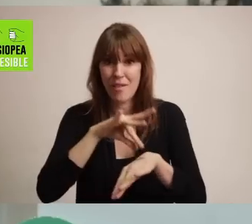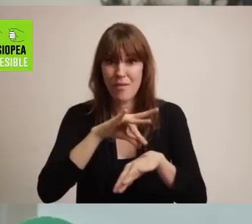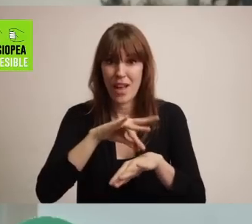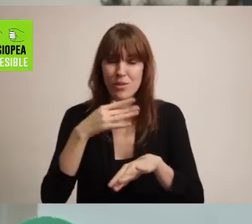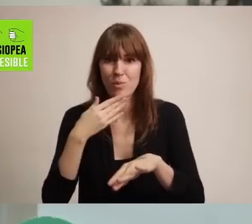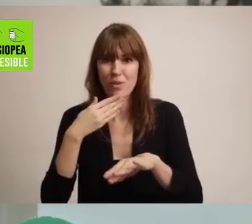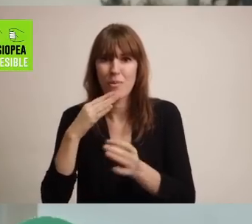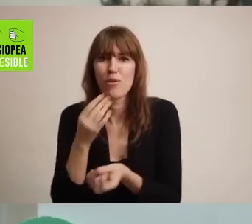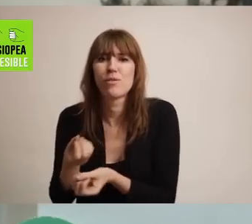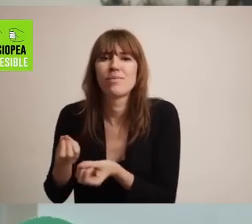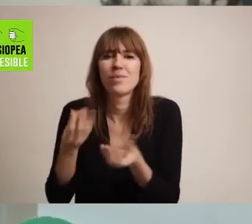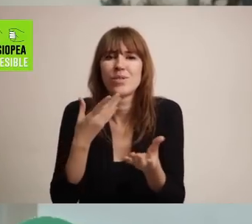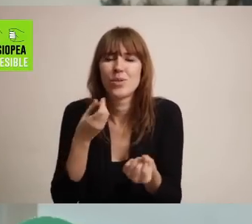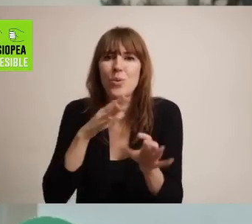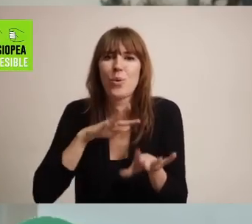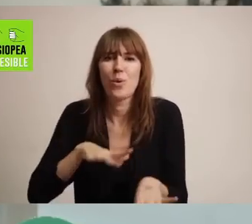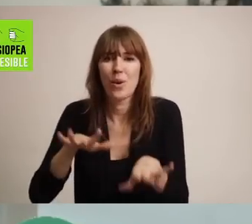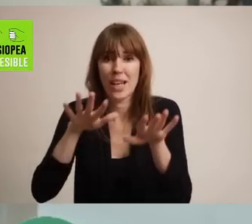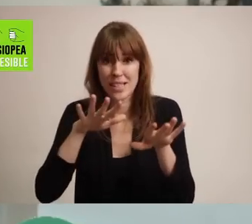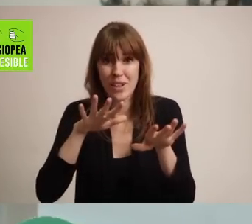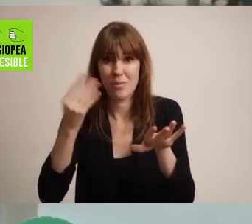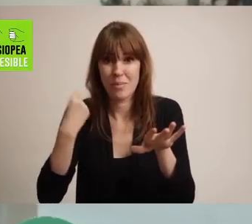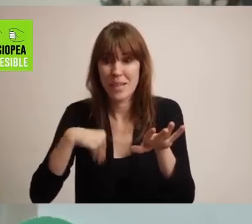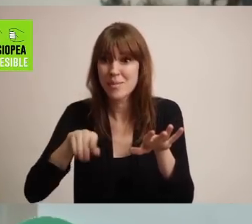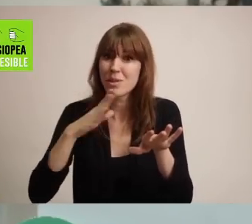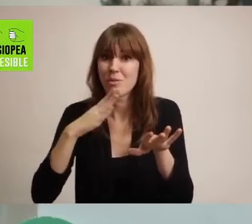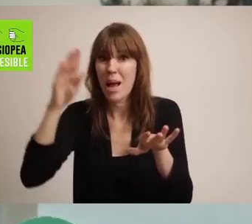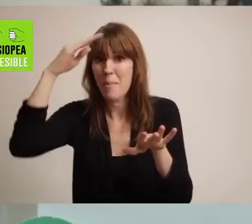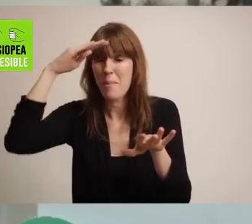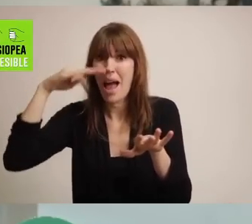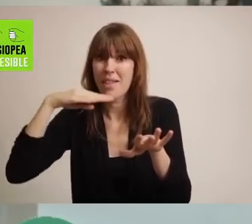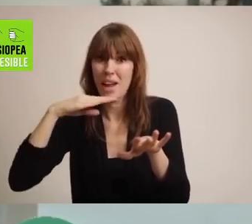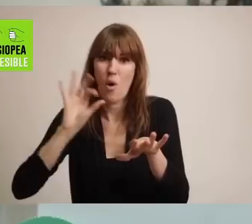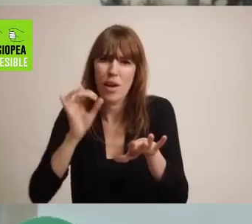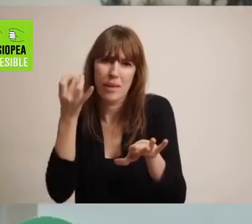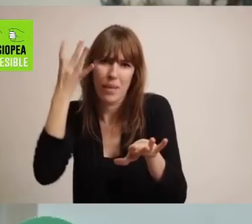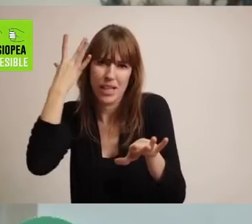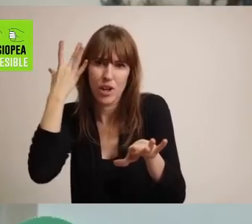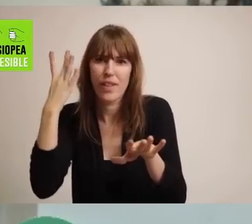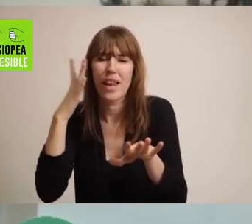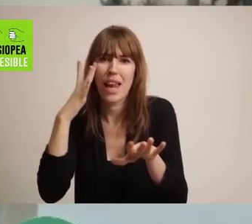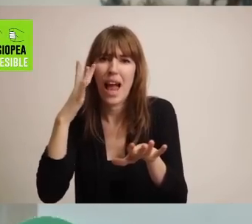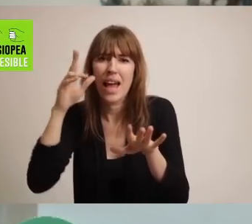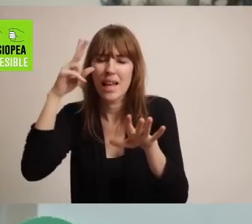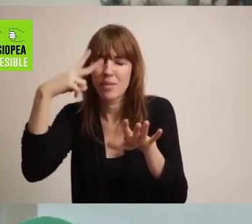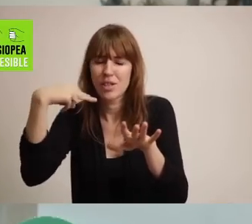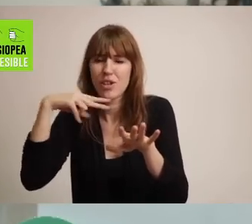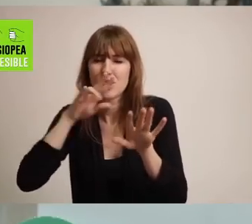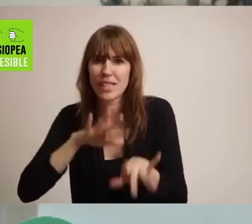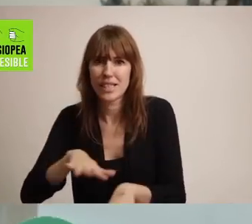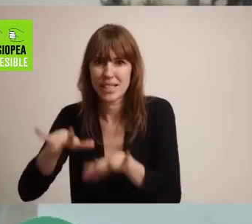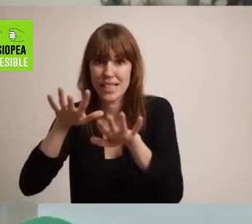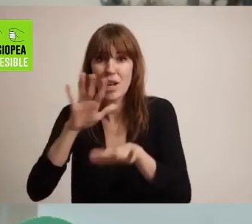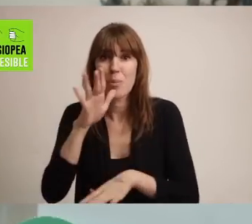De manera que también se le considera el padre de la hipnosis por este motivo, porque decían que lo que hacía mediante estas técnicas era